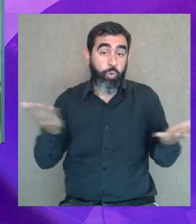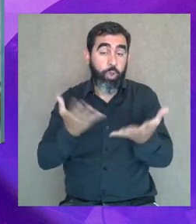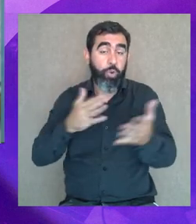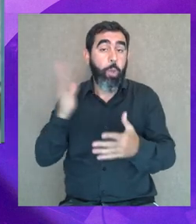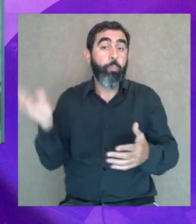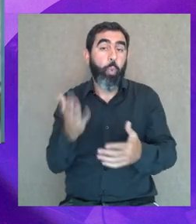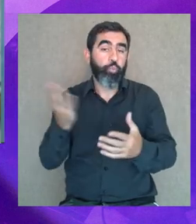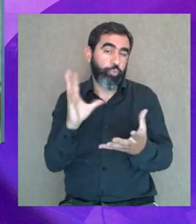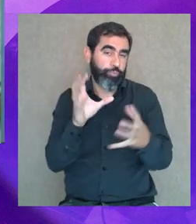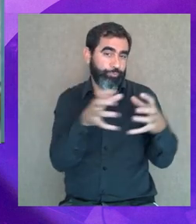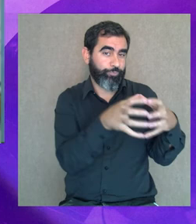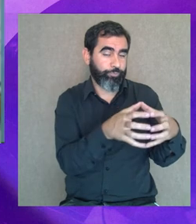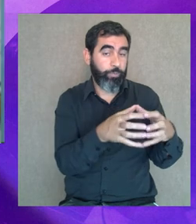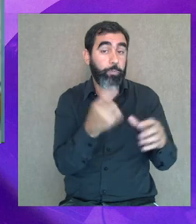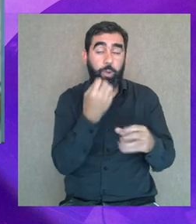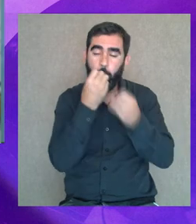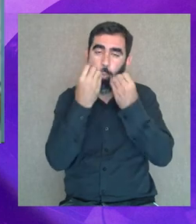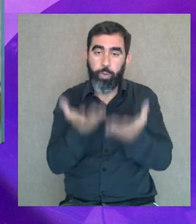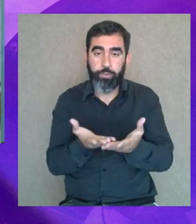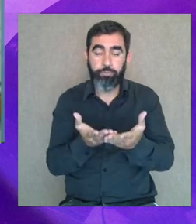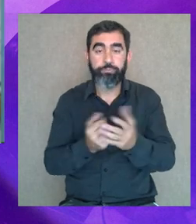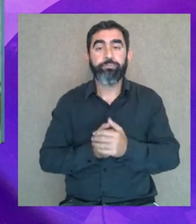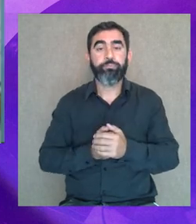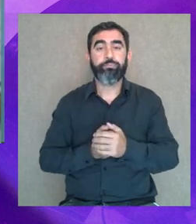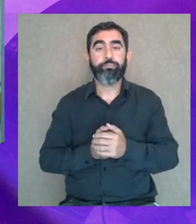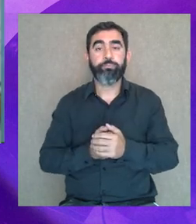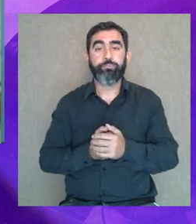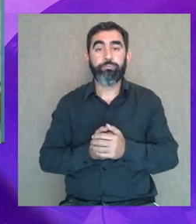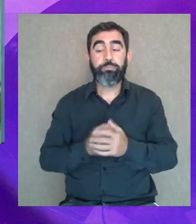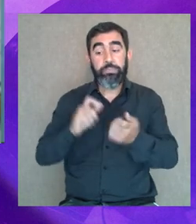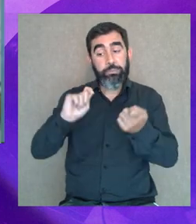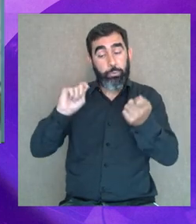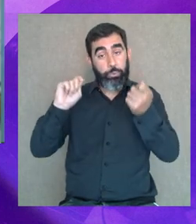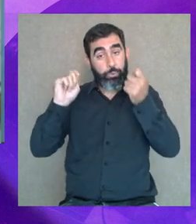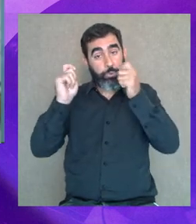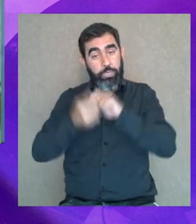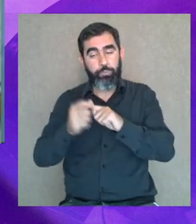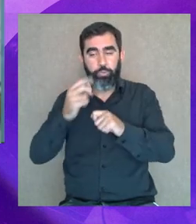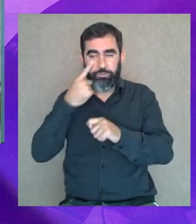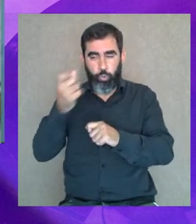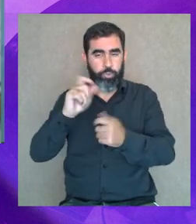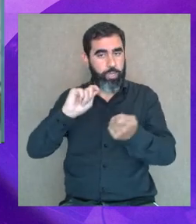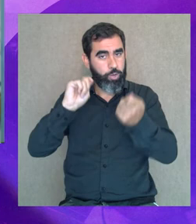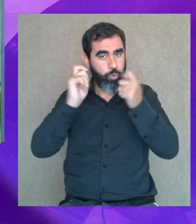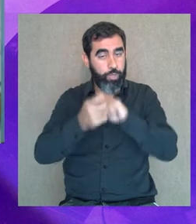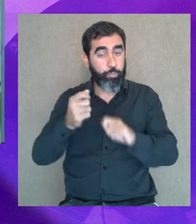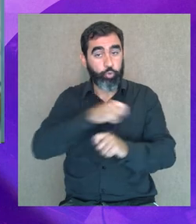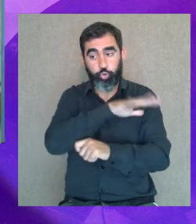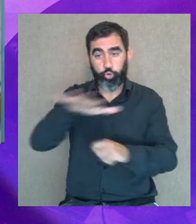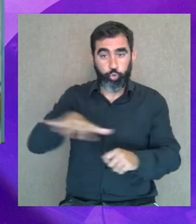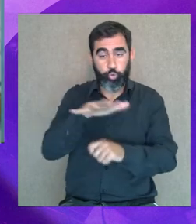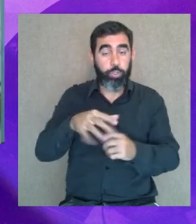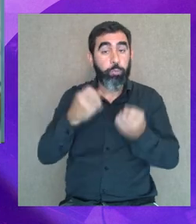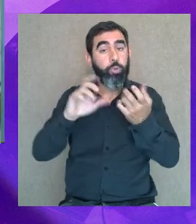hace años que estoy en producción pero lo bueno que vemos que los cambios se ven los cambios socialmente